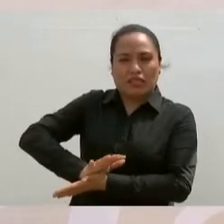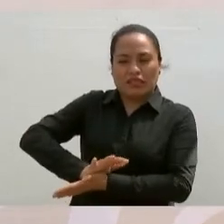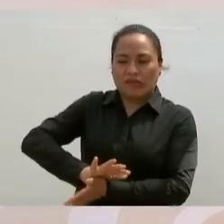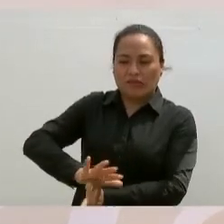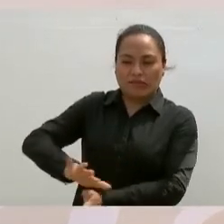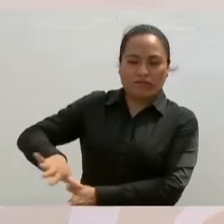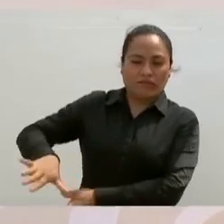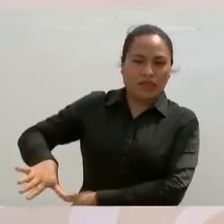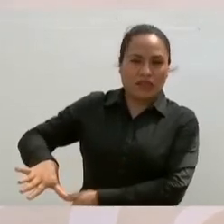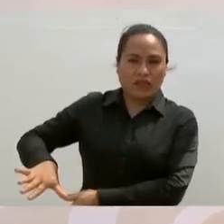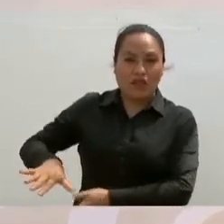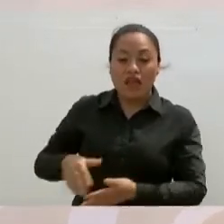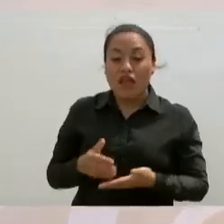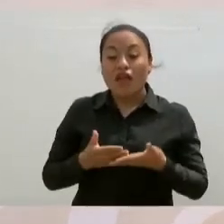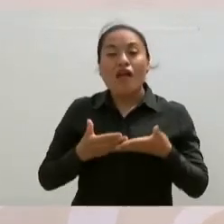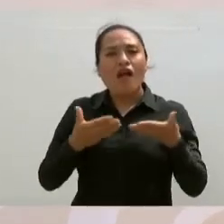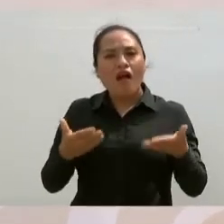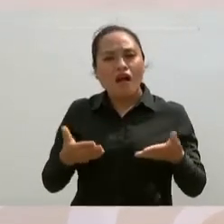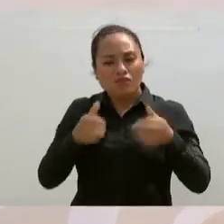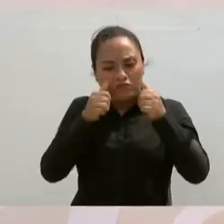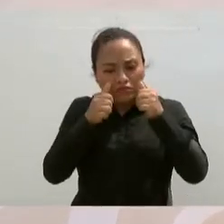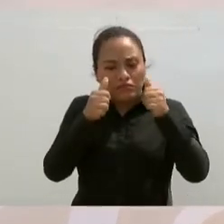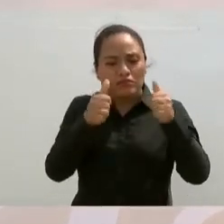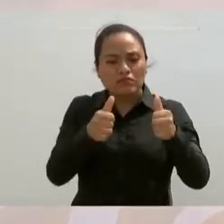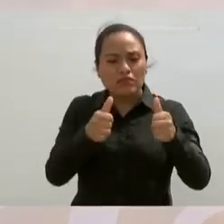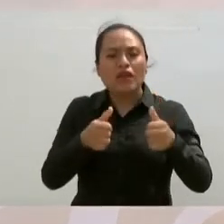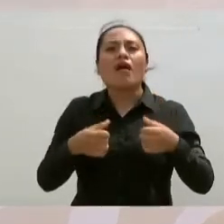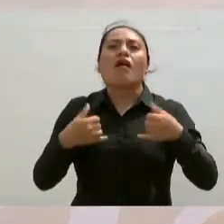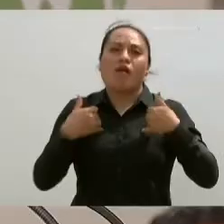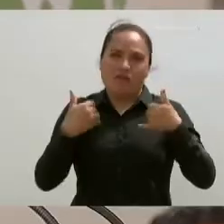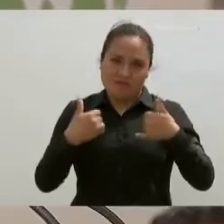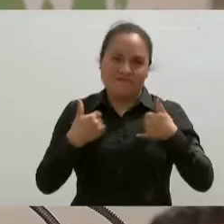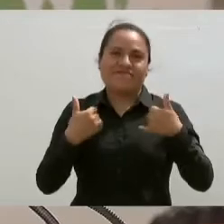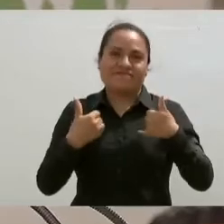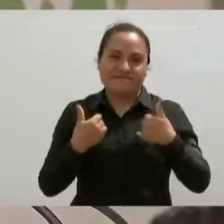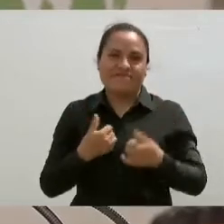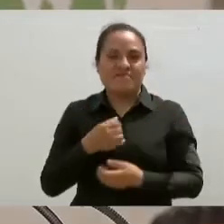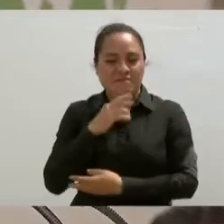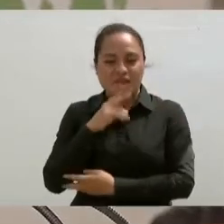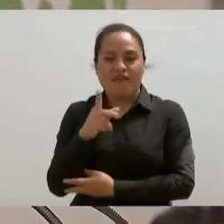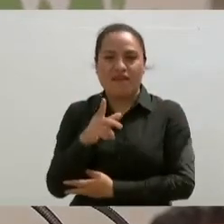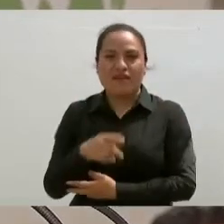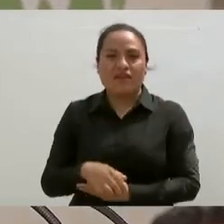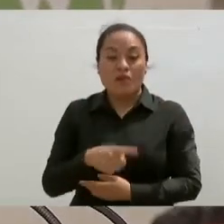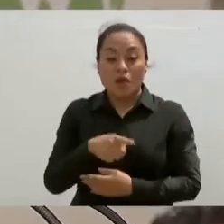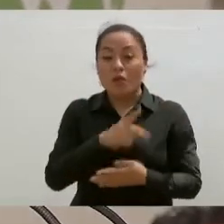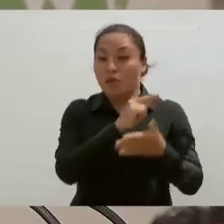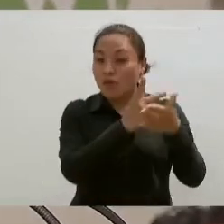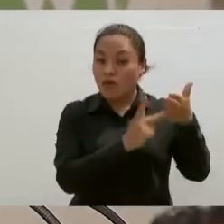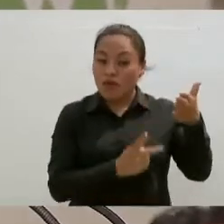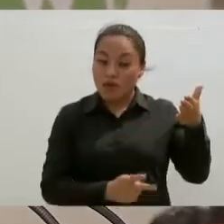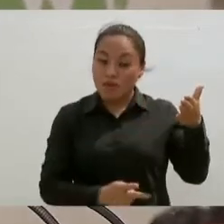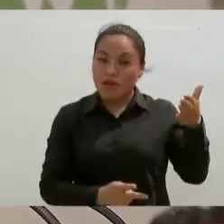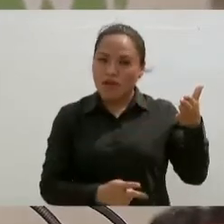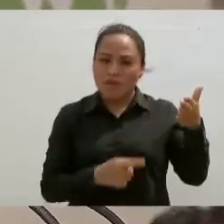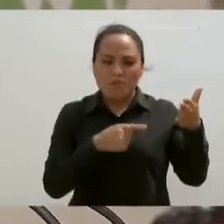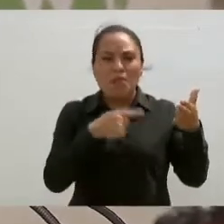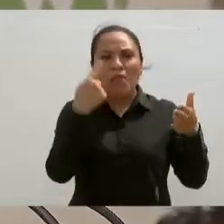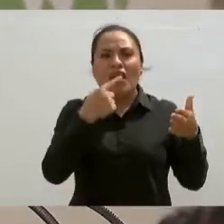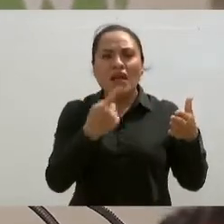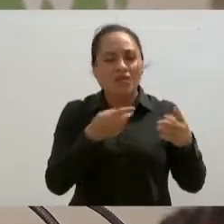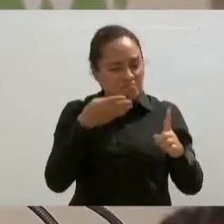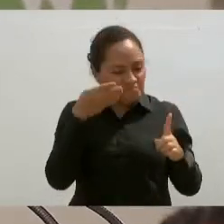discriminatoria. Ahora se atiende a los jóvenes Y este es un programa con ese